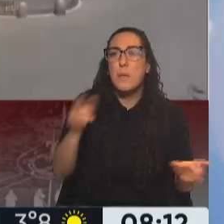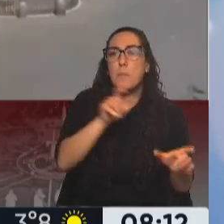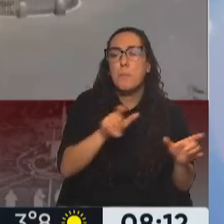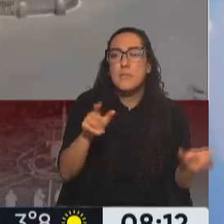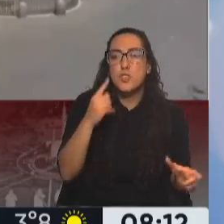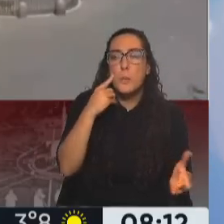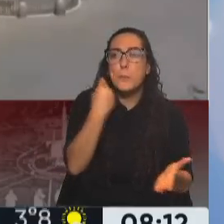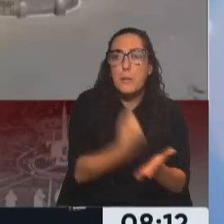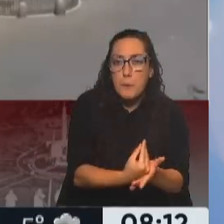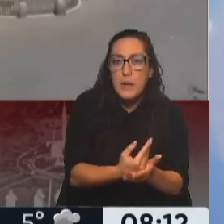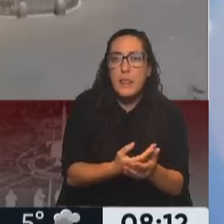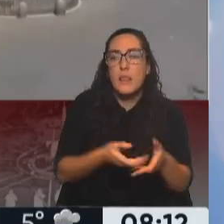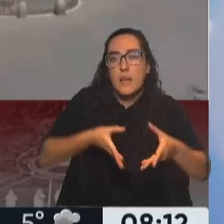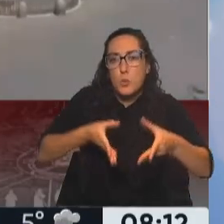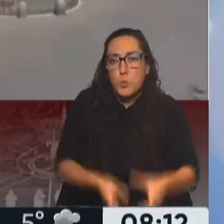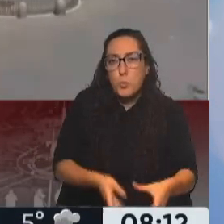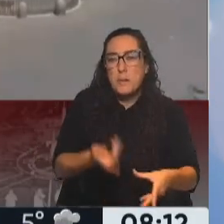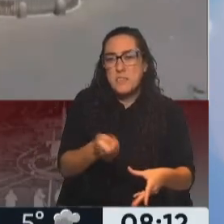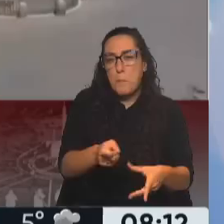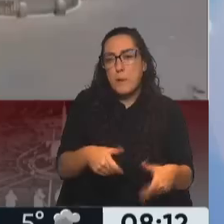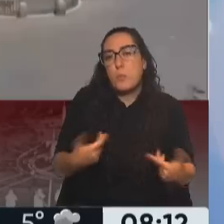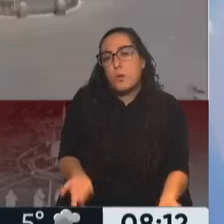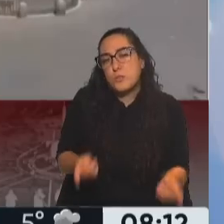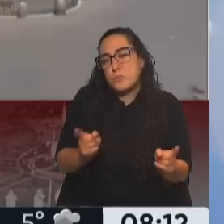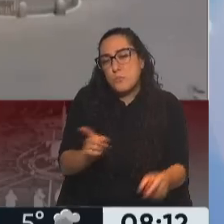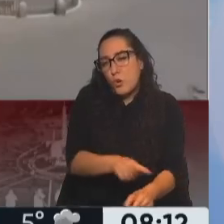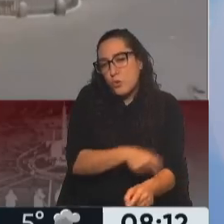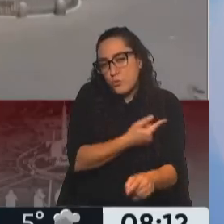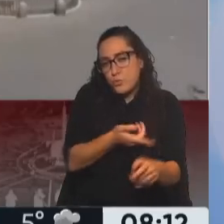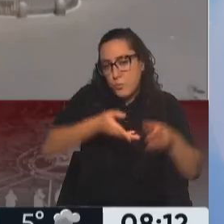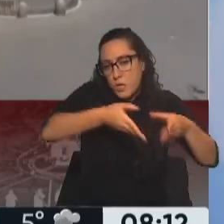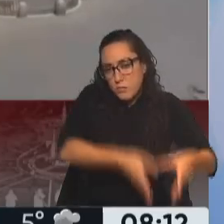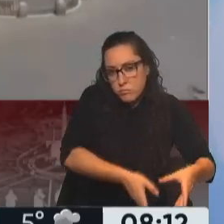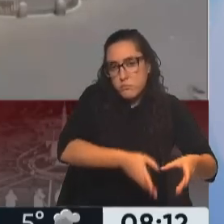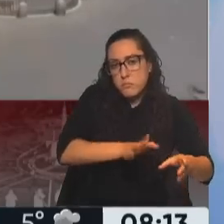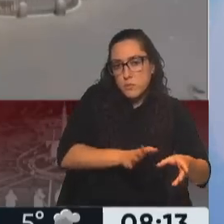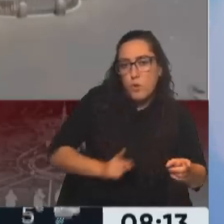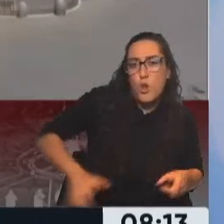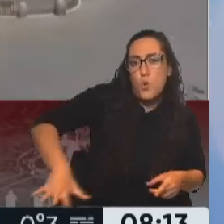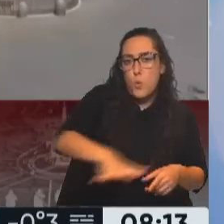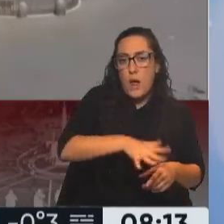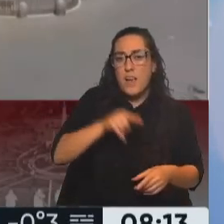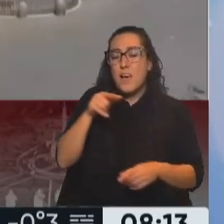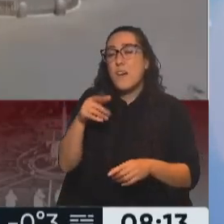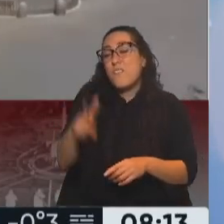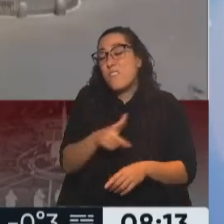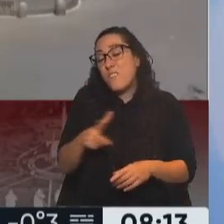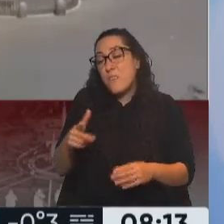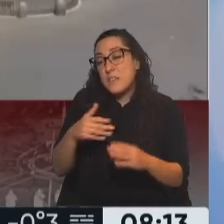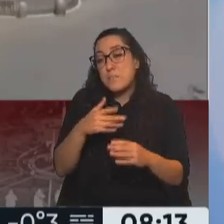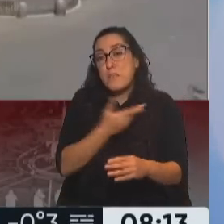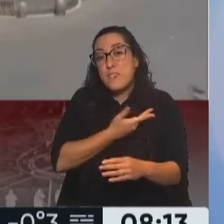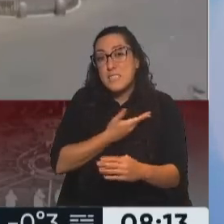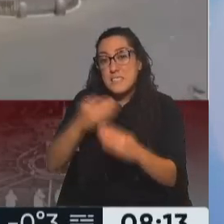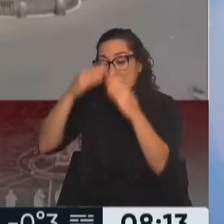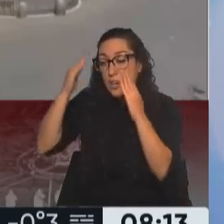la tumba de San Pedro, eran habitualmente enterrados en ese lugar. Lo de Francisco ha sido tal vez fruto de su devoción mariana y su devoción particular